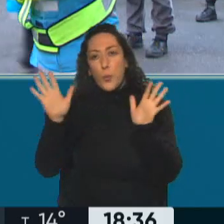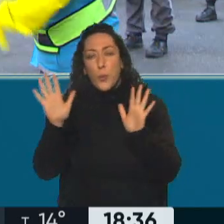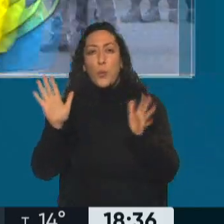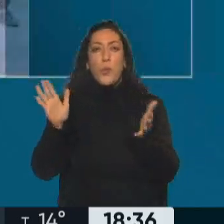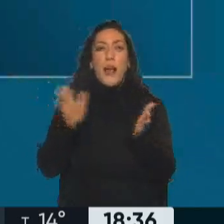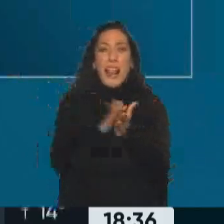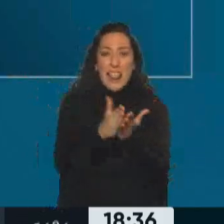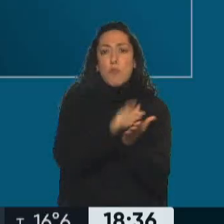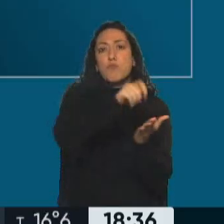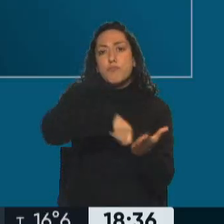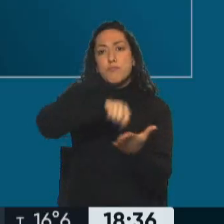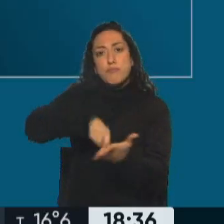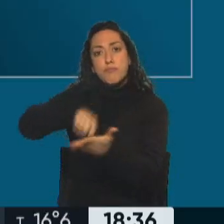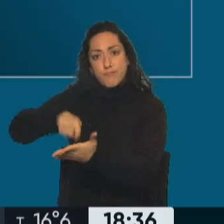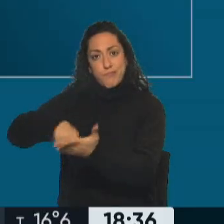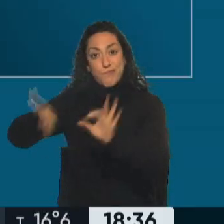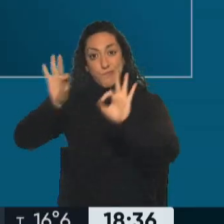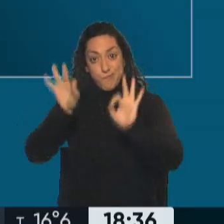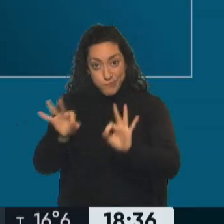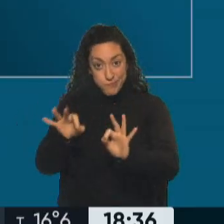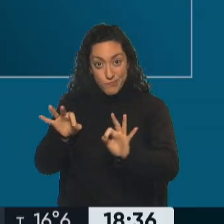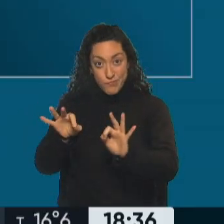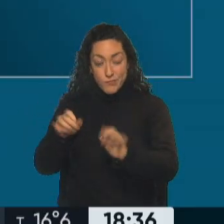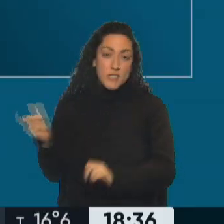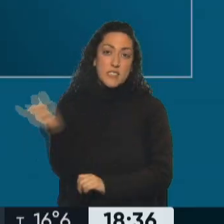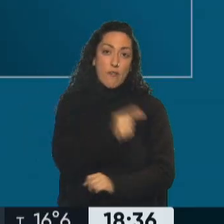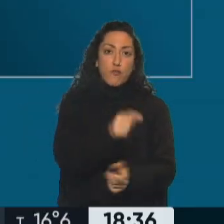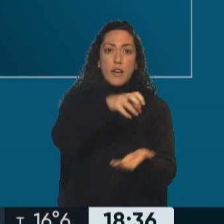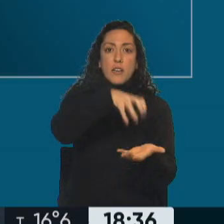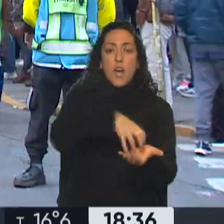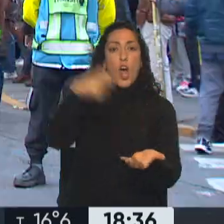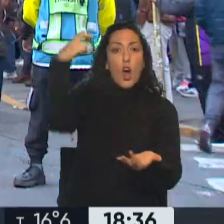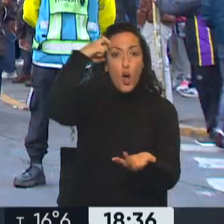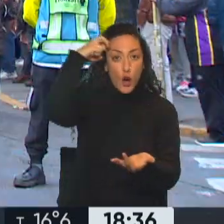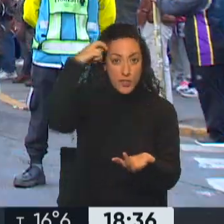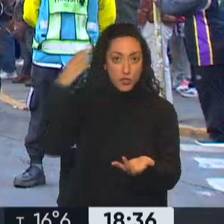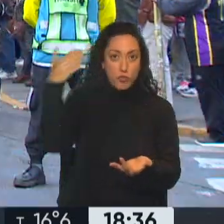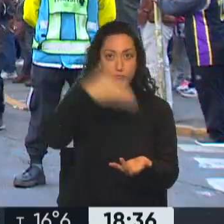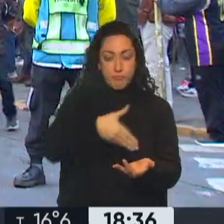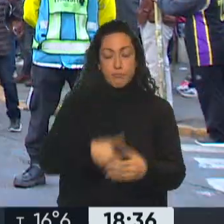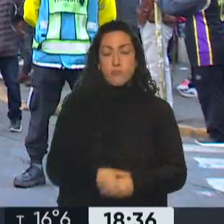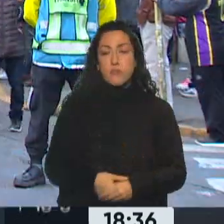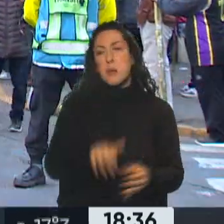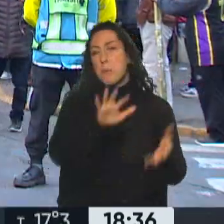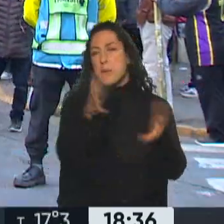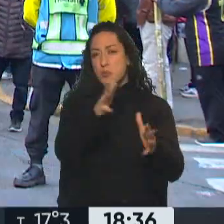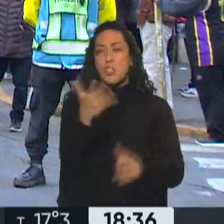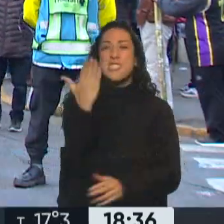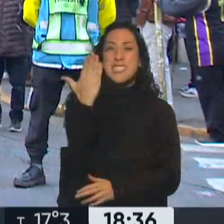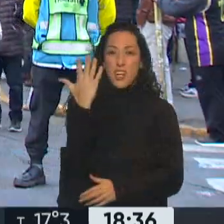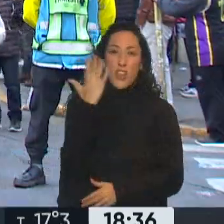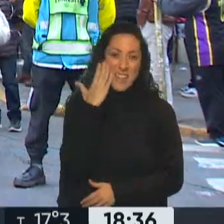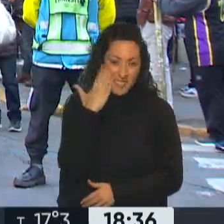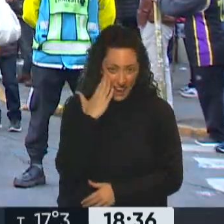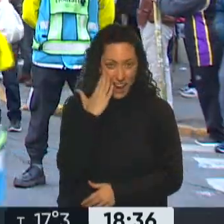algunos libros y de ahí se dirigió al congreso de la nación a eso de las cinco de la tarde